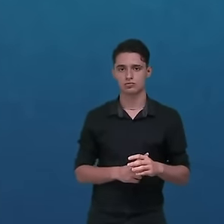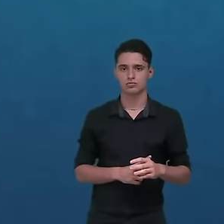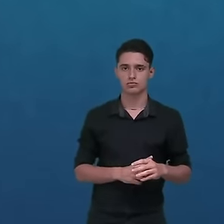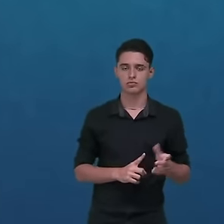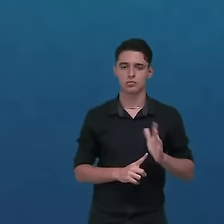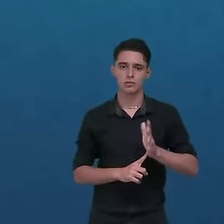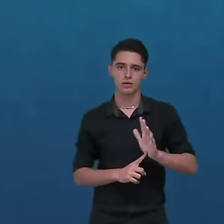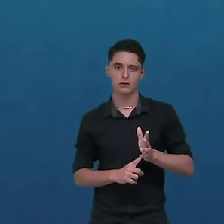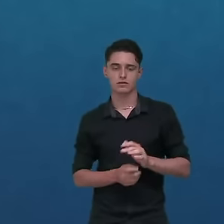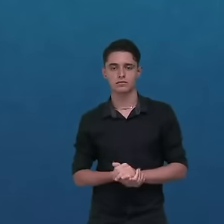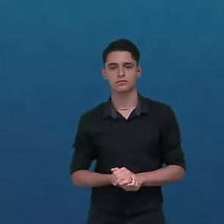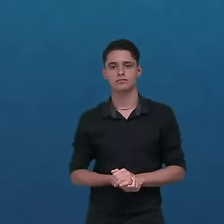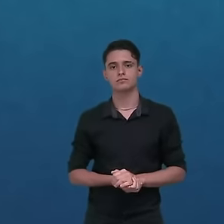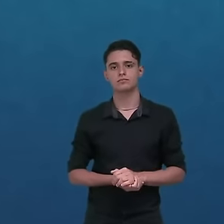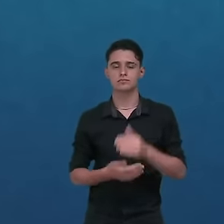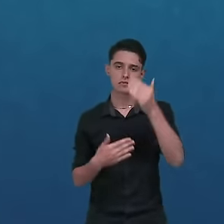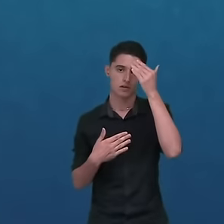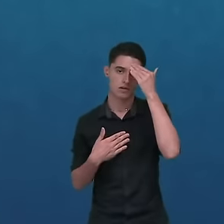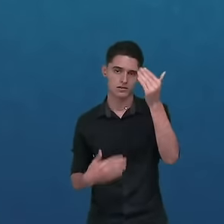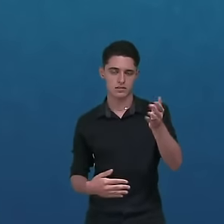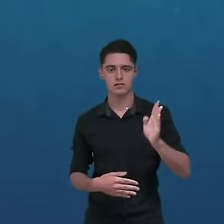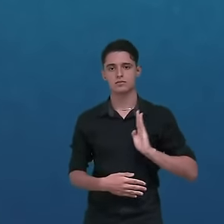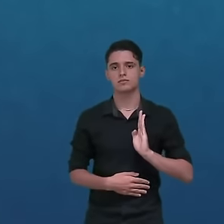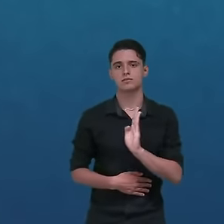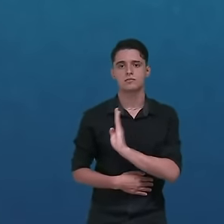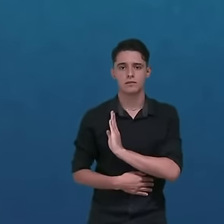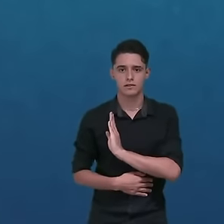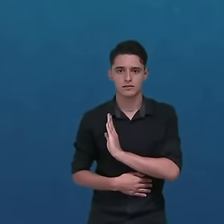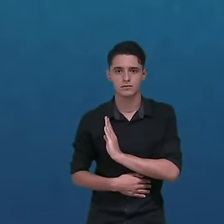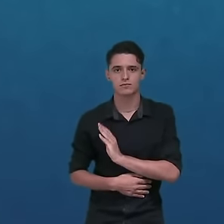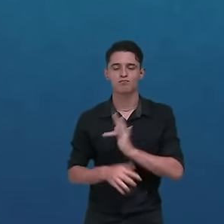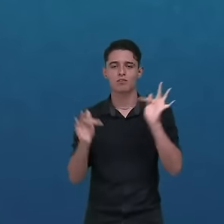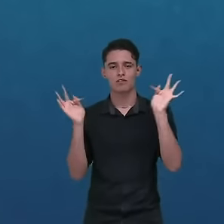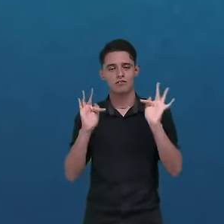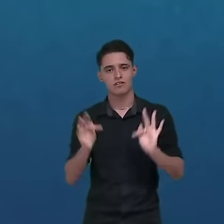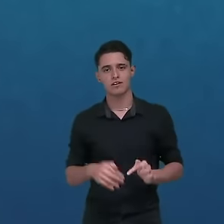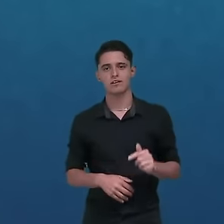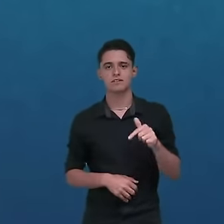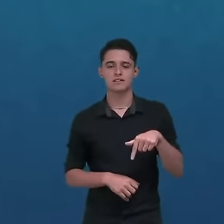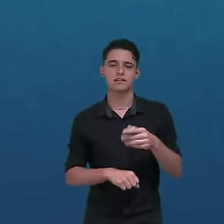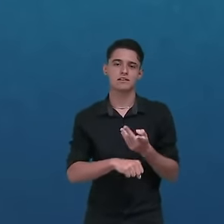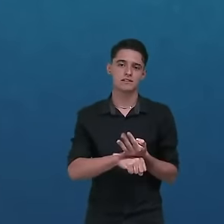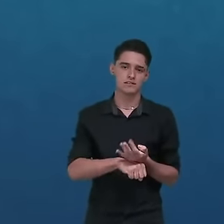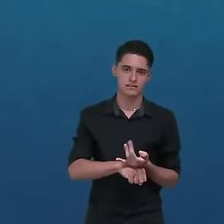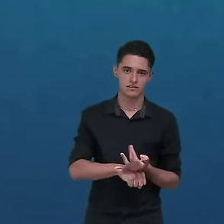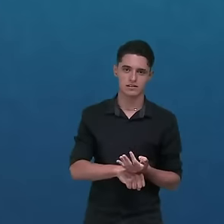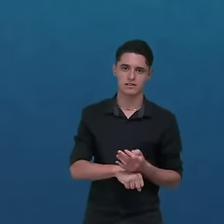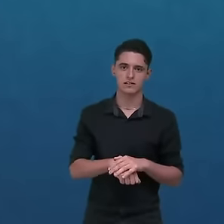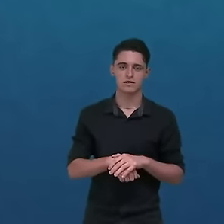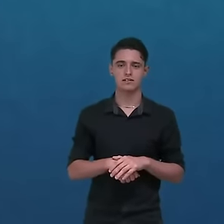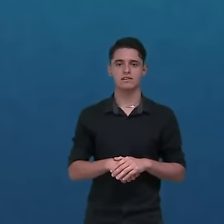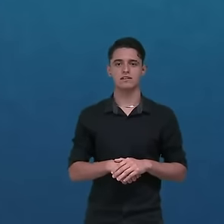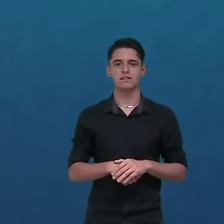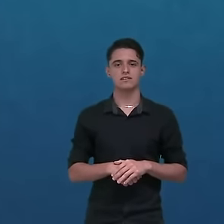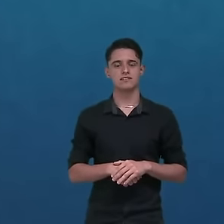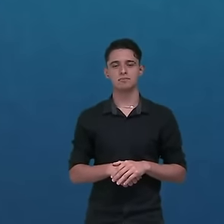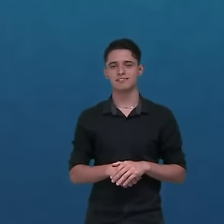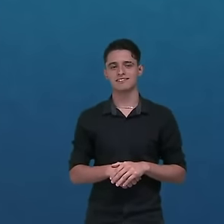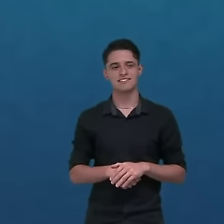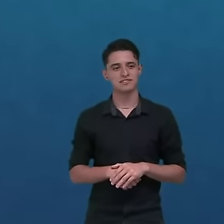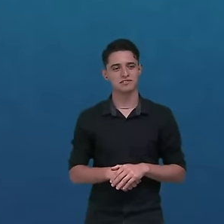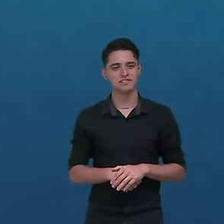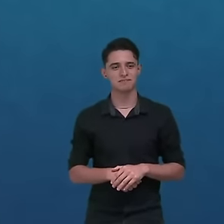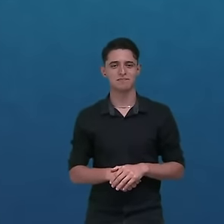pastor. Feliz de estar aquí en Sara, nuestra tierra. Estoy con mucha expectativa de aquello que Dios va